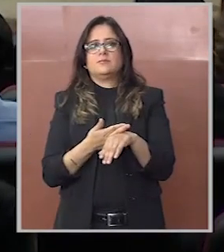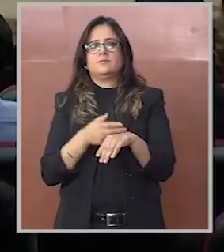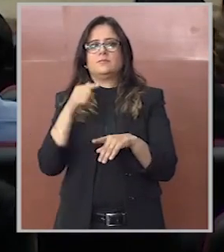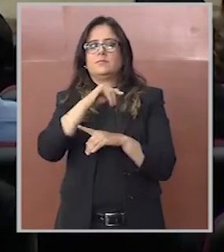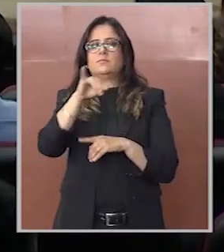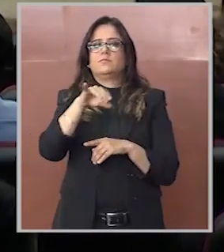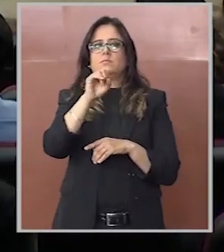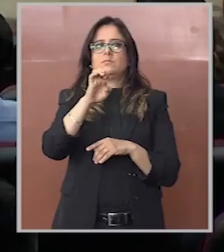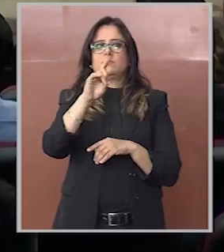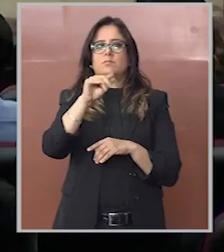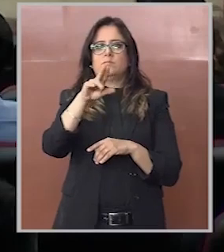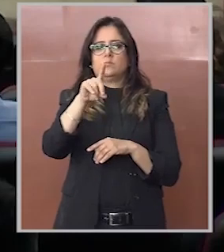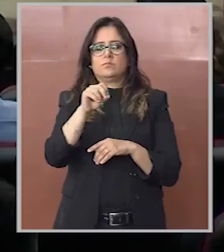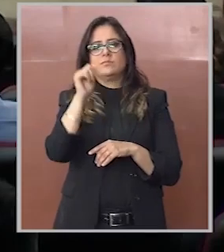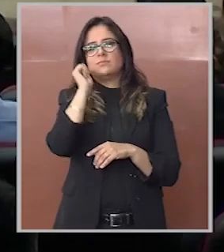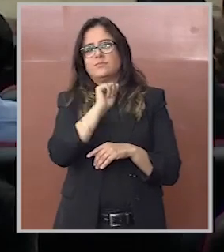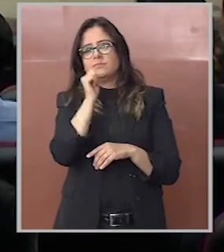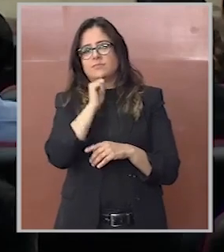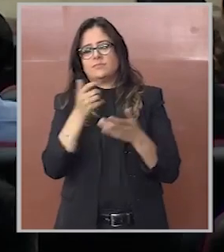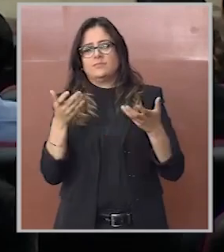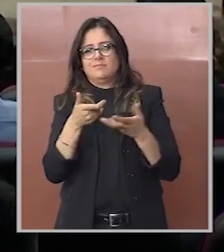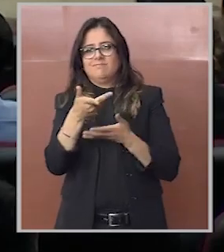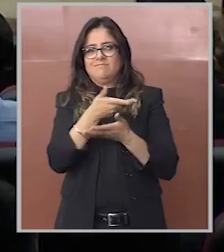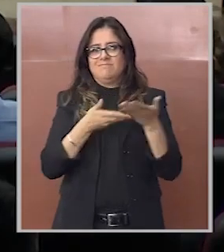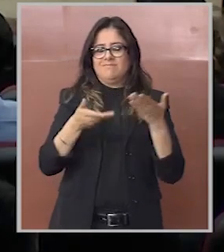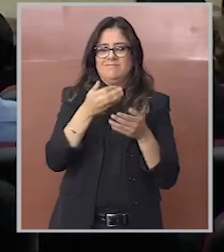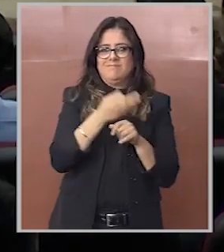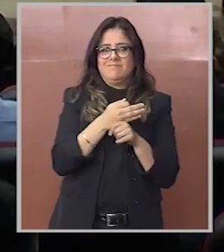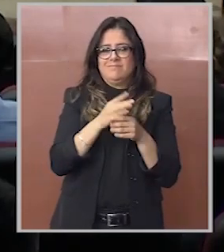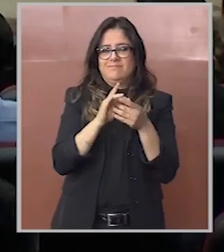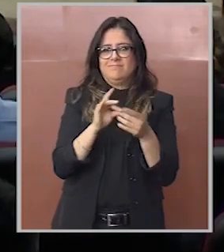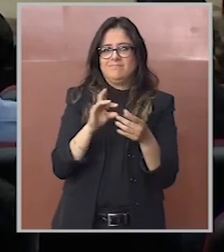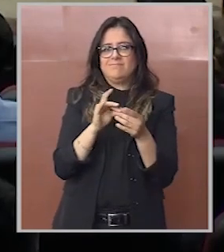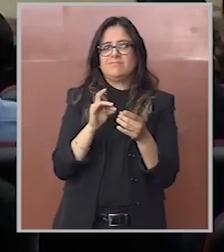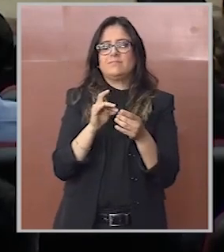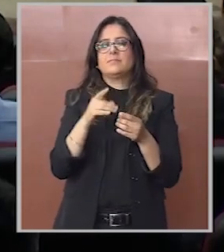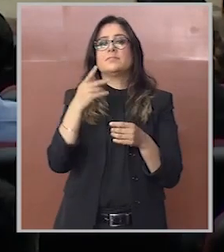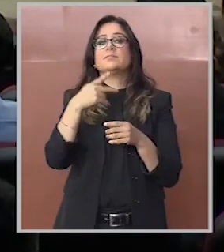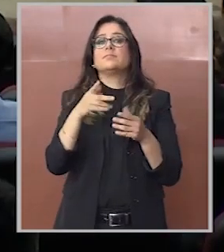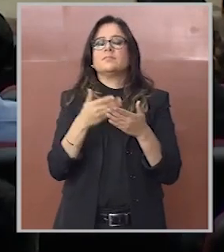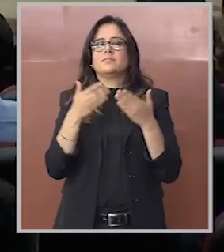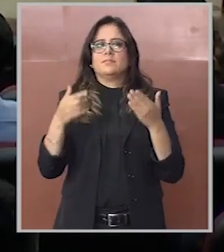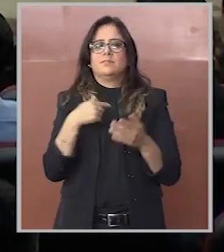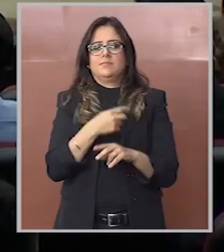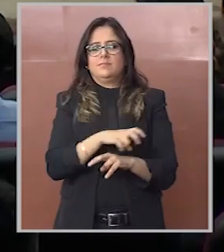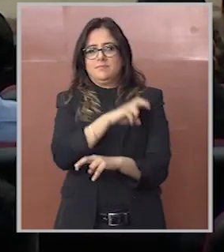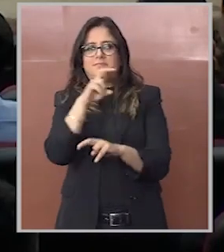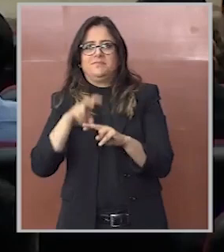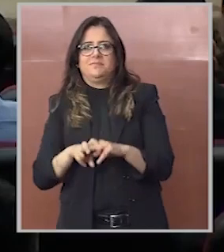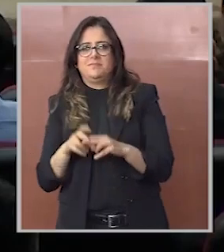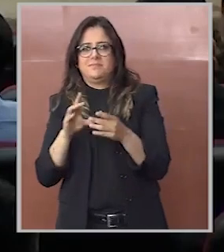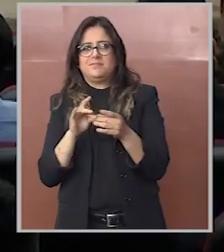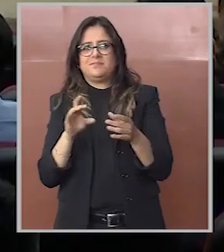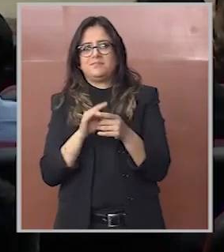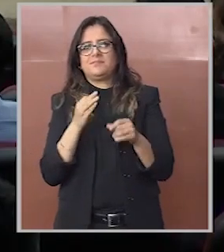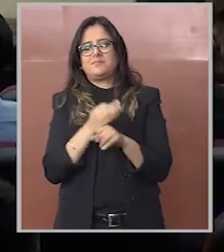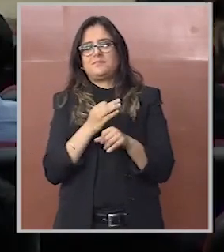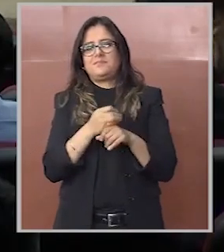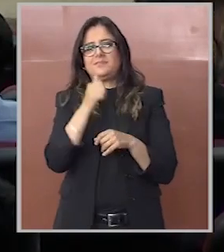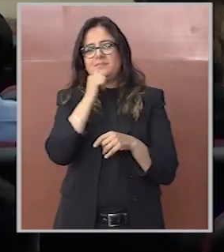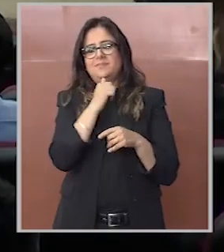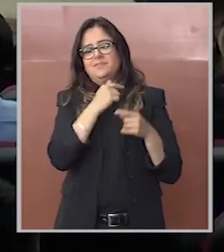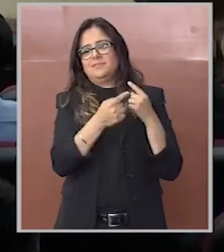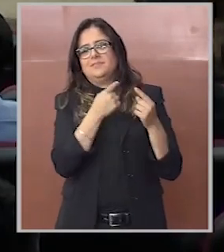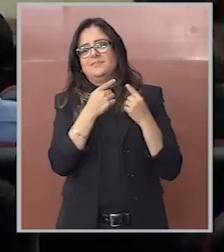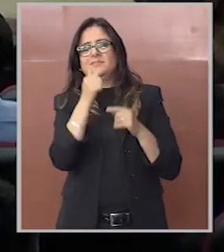pero me toca aquí por estar molestando constantemente a quien realmente saca el trabajo y a quien está haciendo todo esto en la trinchera